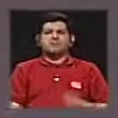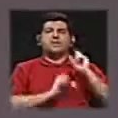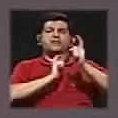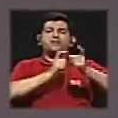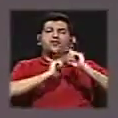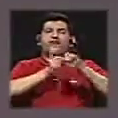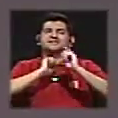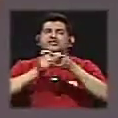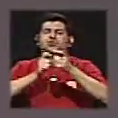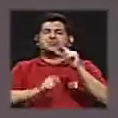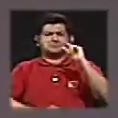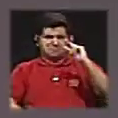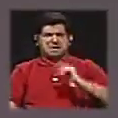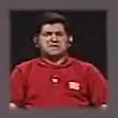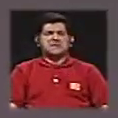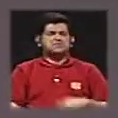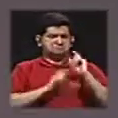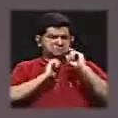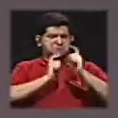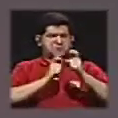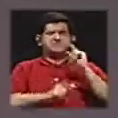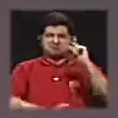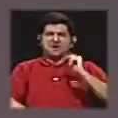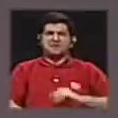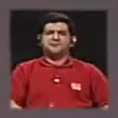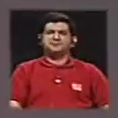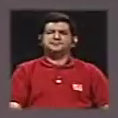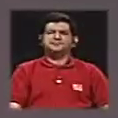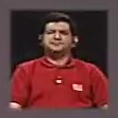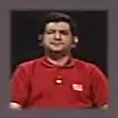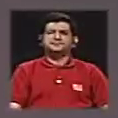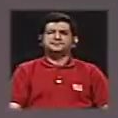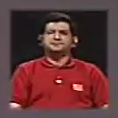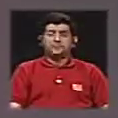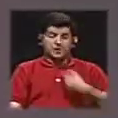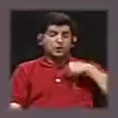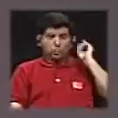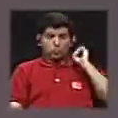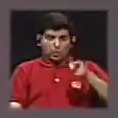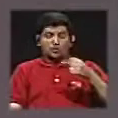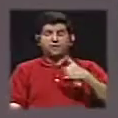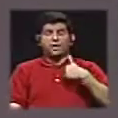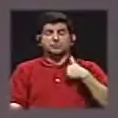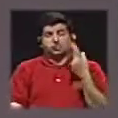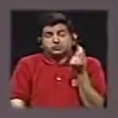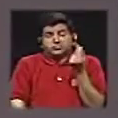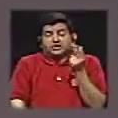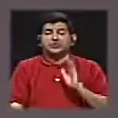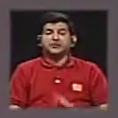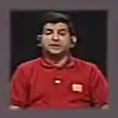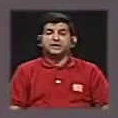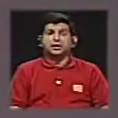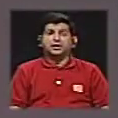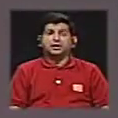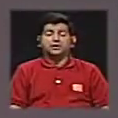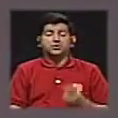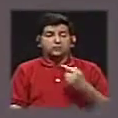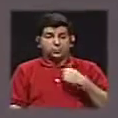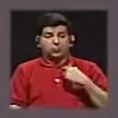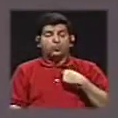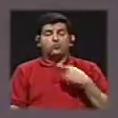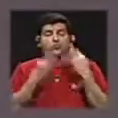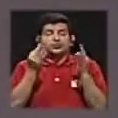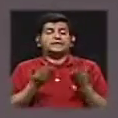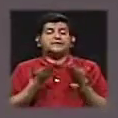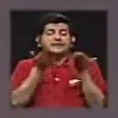donaciones, pequeñas donaciones. Y uno está en obligación, si tiene recursos, de